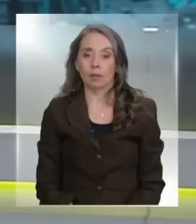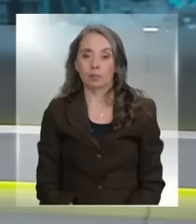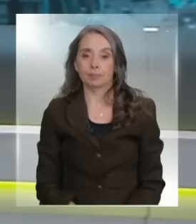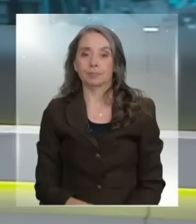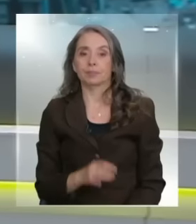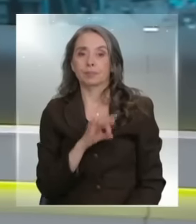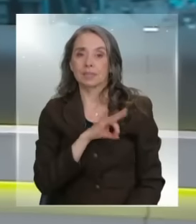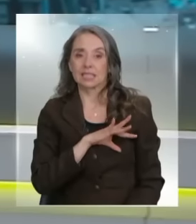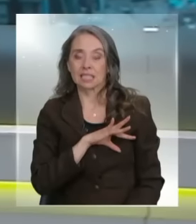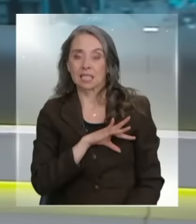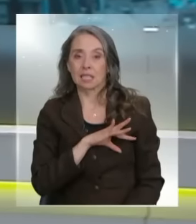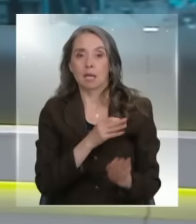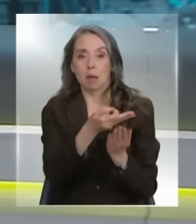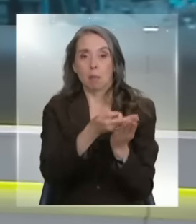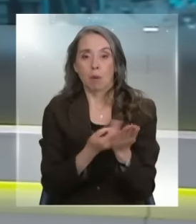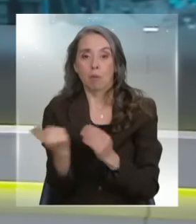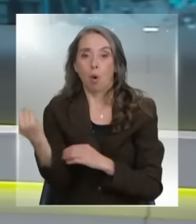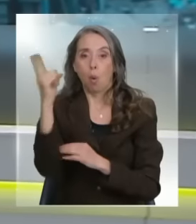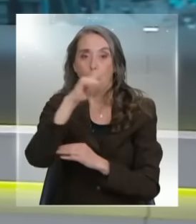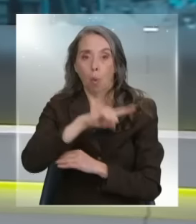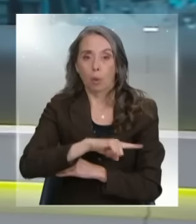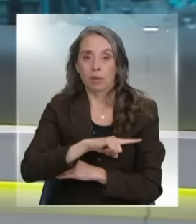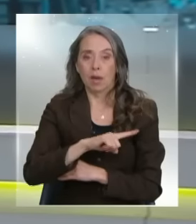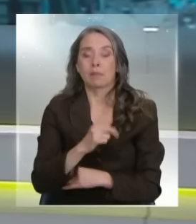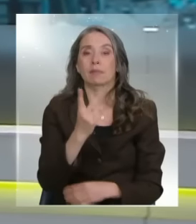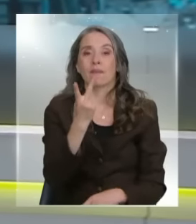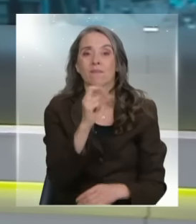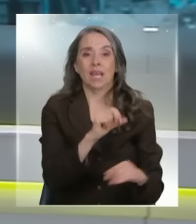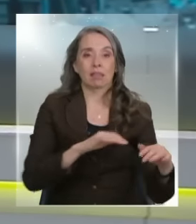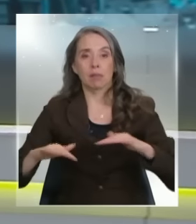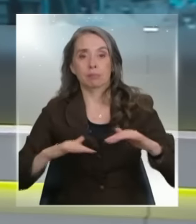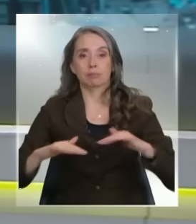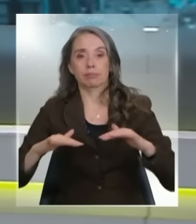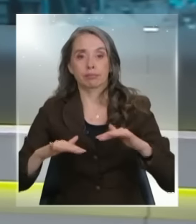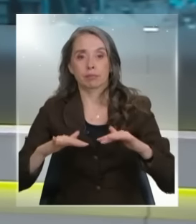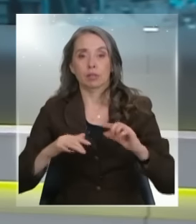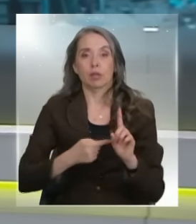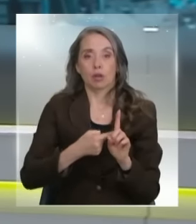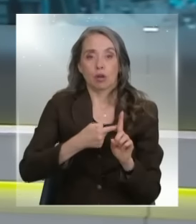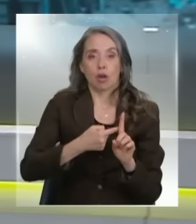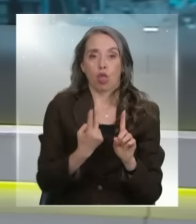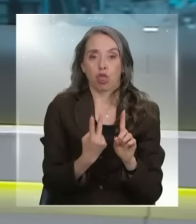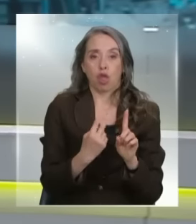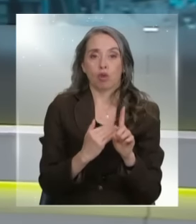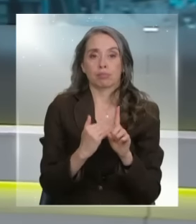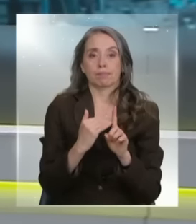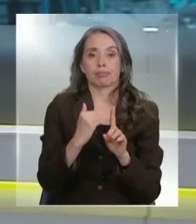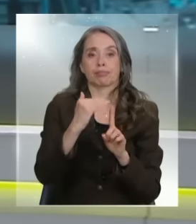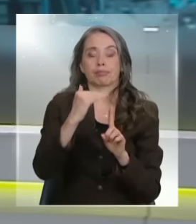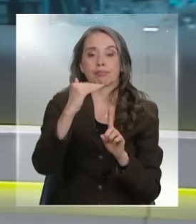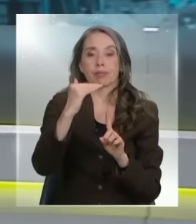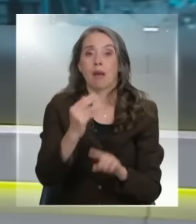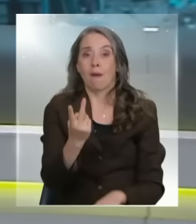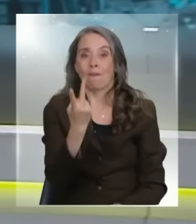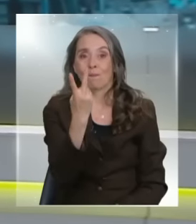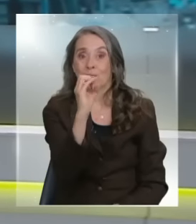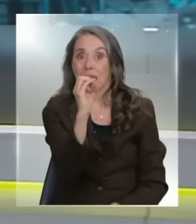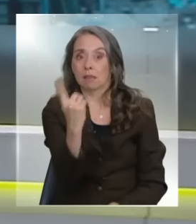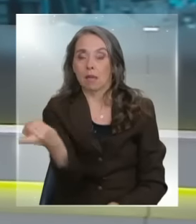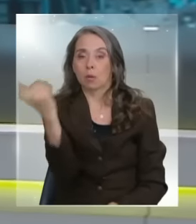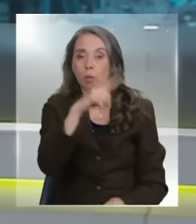En Chile, en promedio, al día, se producen 20 temblores desde magnitud 2 hacia arriba. 20 al